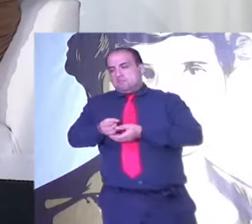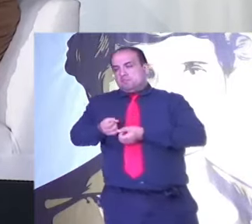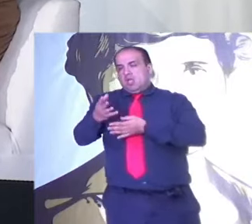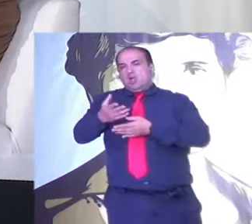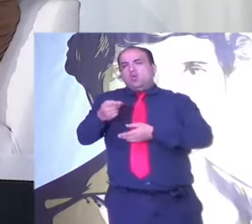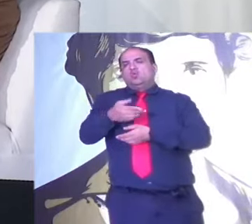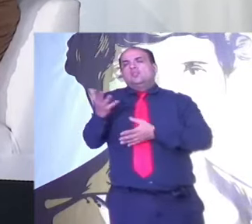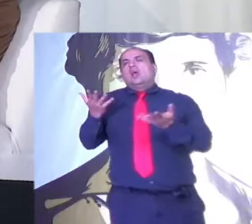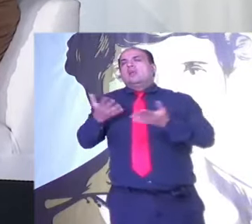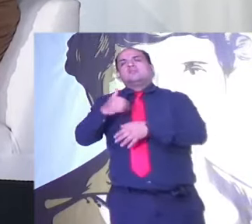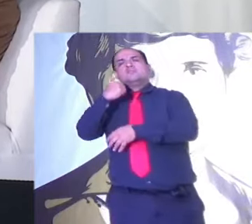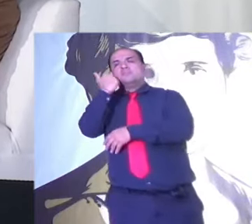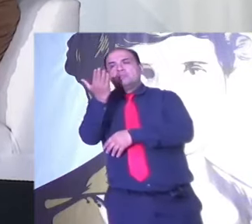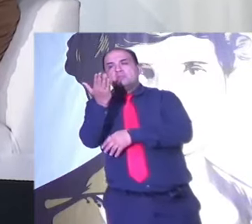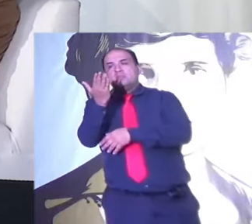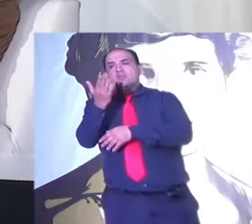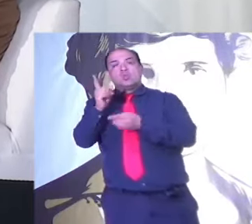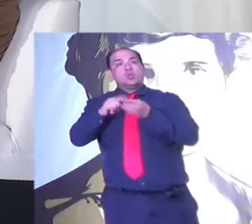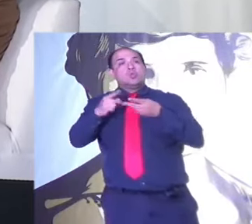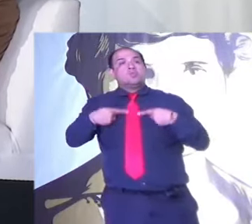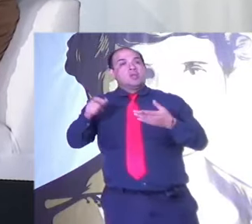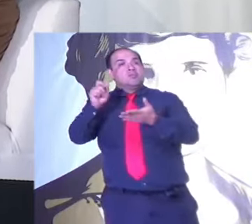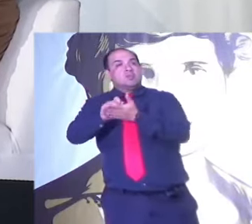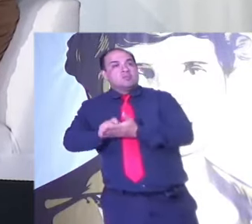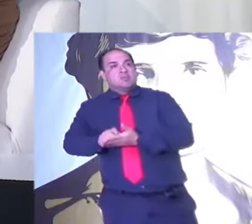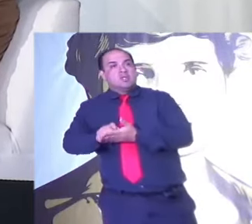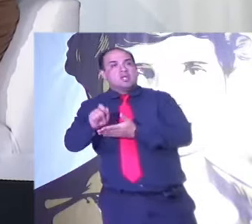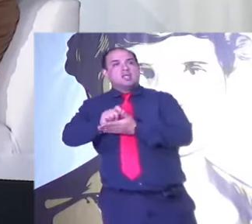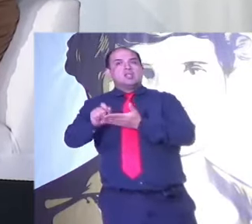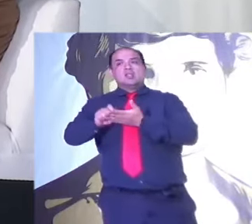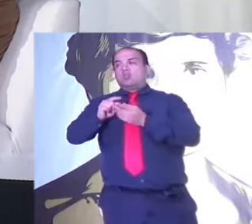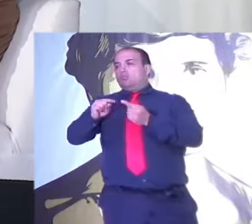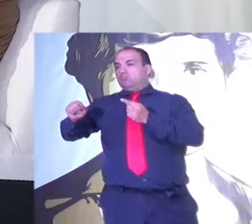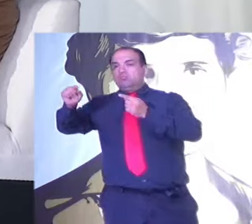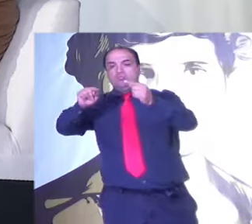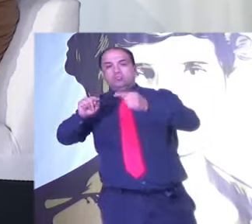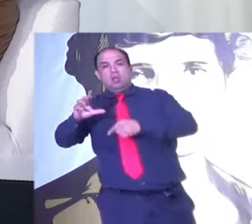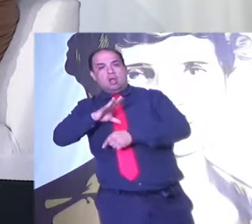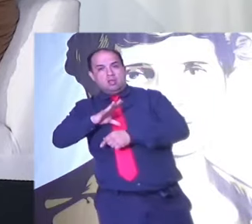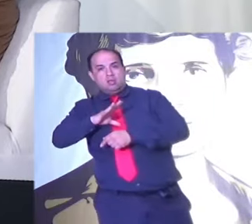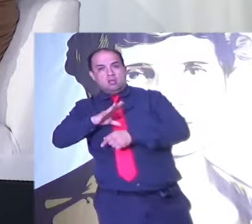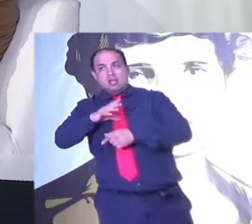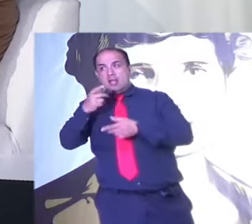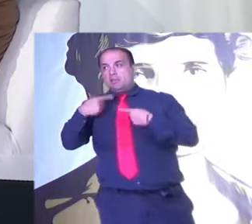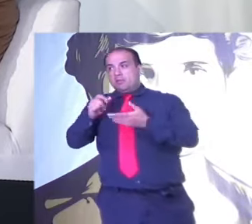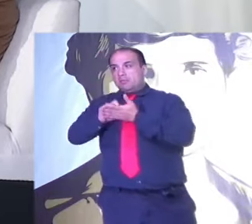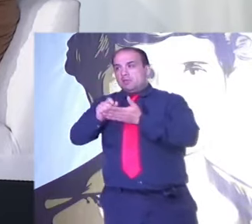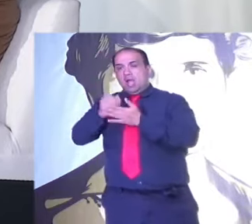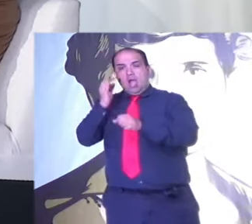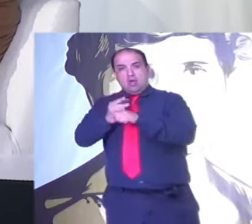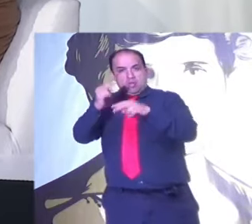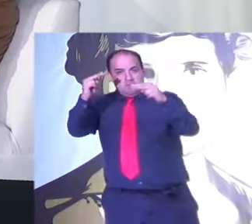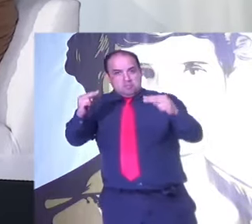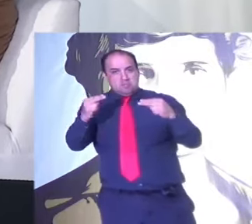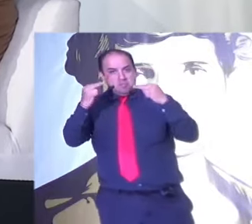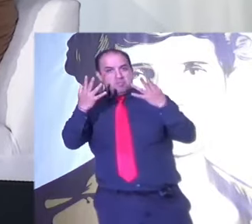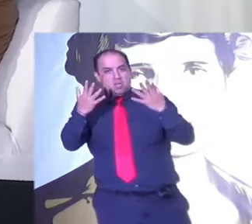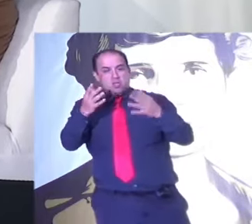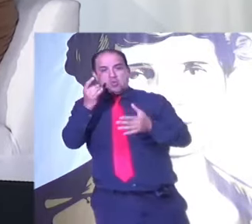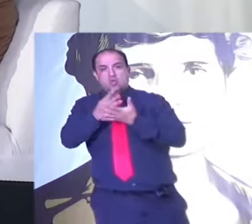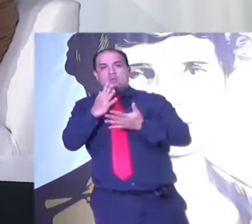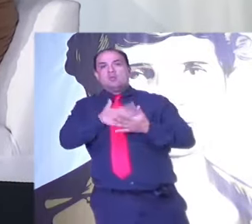ustedes hagan lo que quieran. ¿Y dónde está el escritor? Pues es que el escritor ya está en todas partes, ¿no? El escritor nos está viendo en este momento, yo simplemente soy